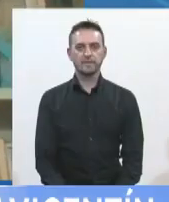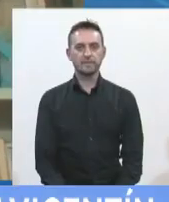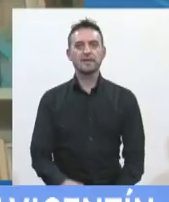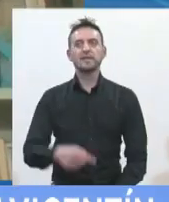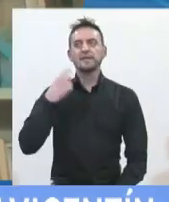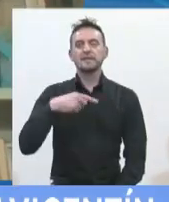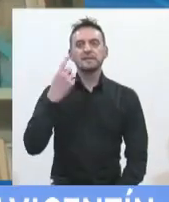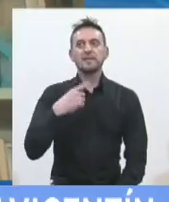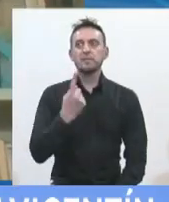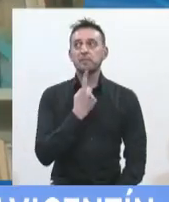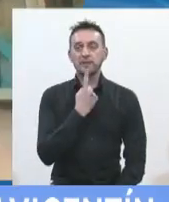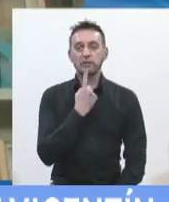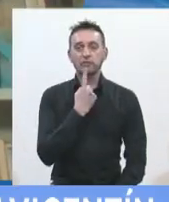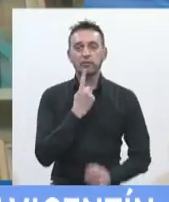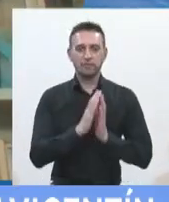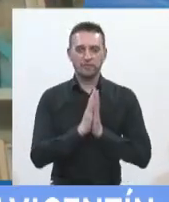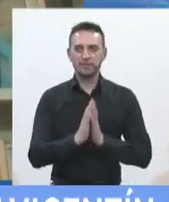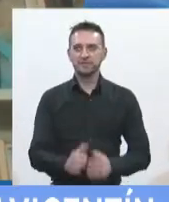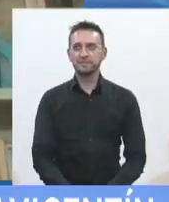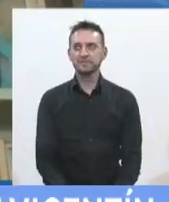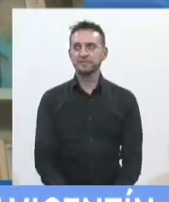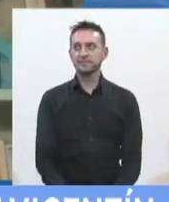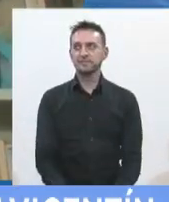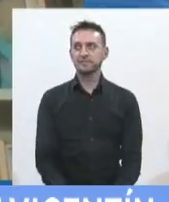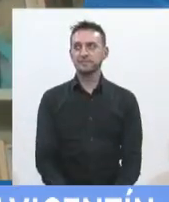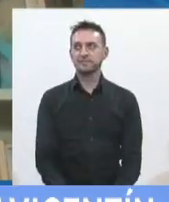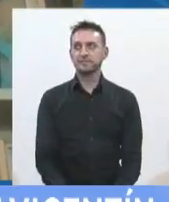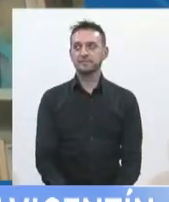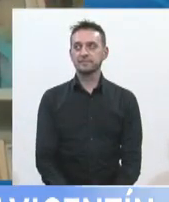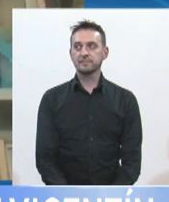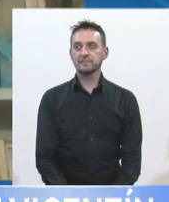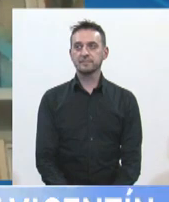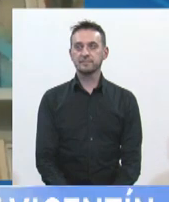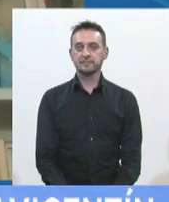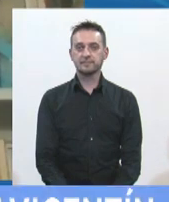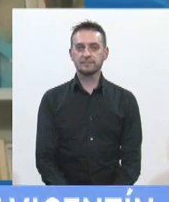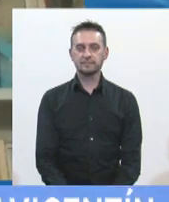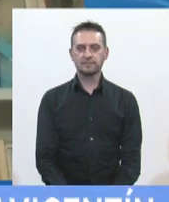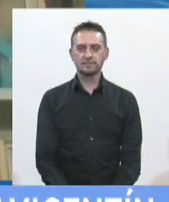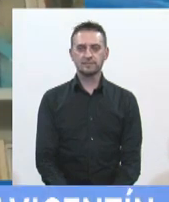siempre micrófonos mejor gracias pero lo vinieron ustedes